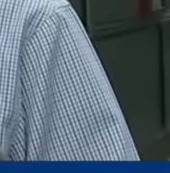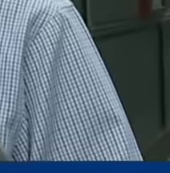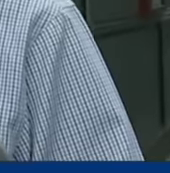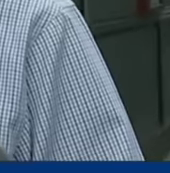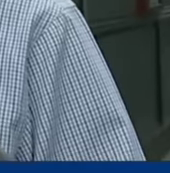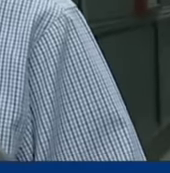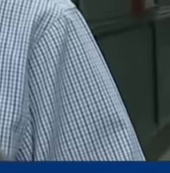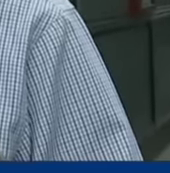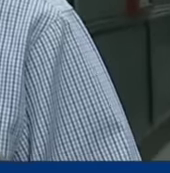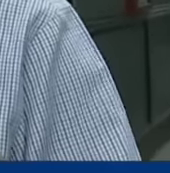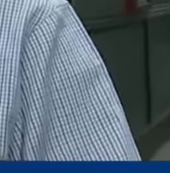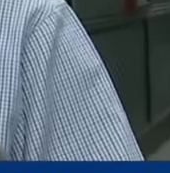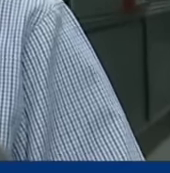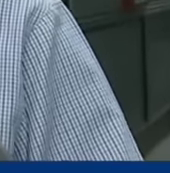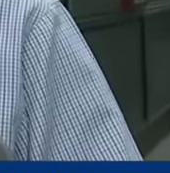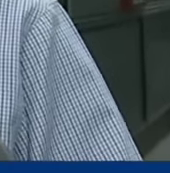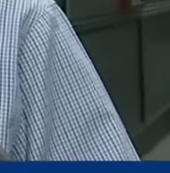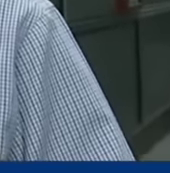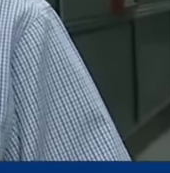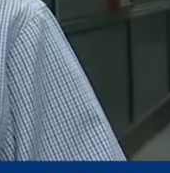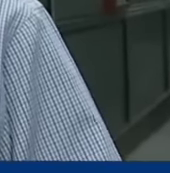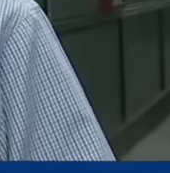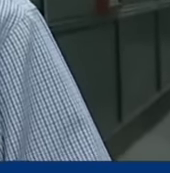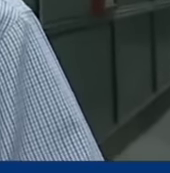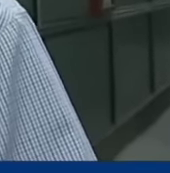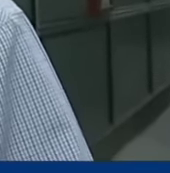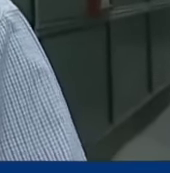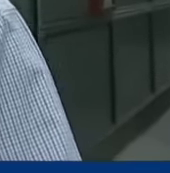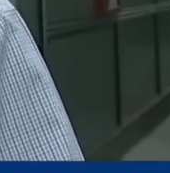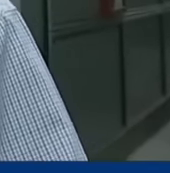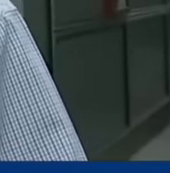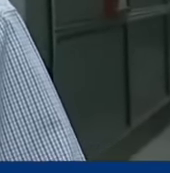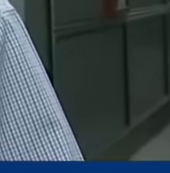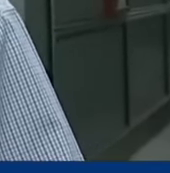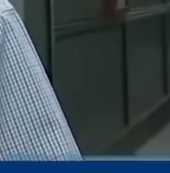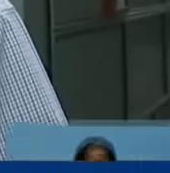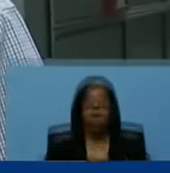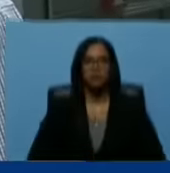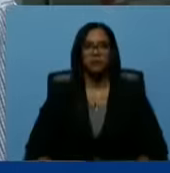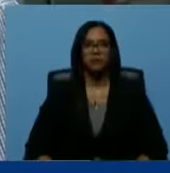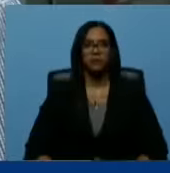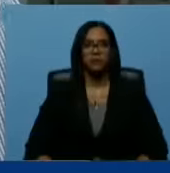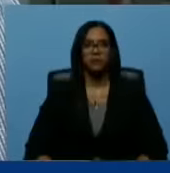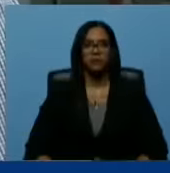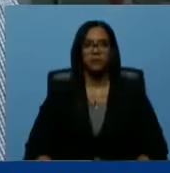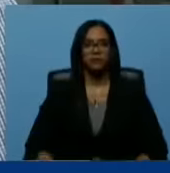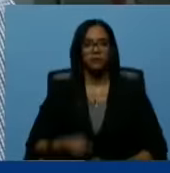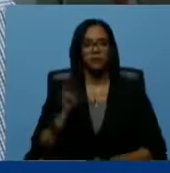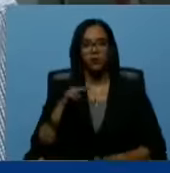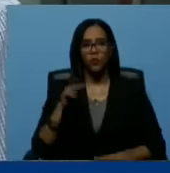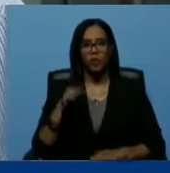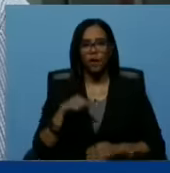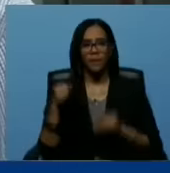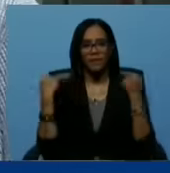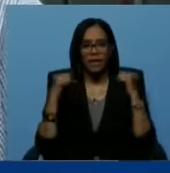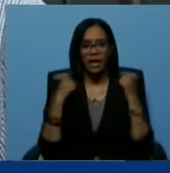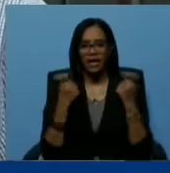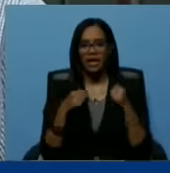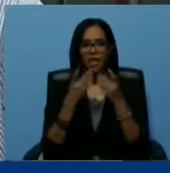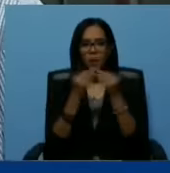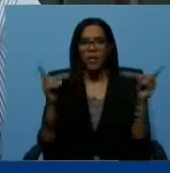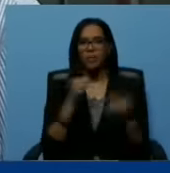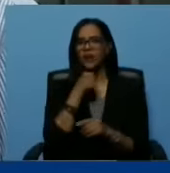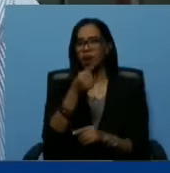también, ¿eh? Pero jamás yo con Colombia practicaría la diplomacia de micrófono. Nunca, no lo voy a hacer jamás. Yo soy